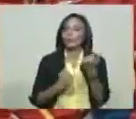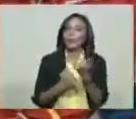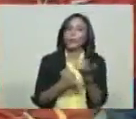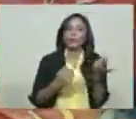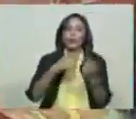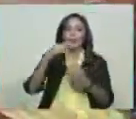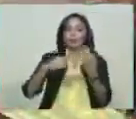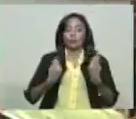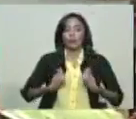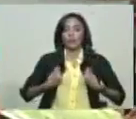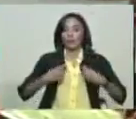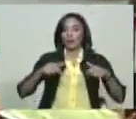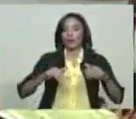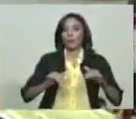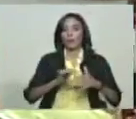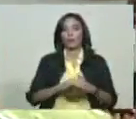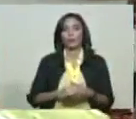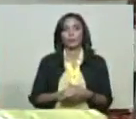aquí en el país